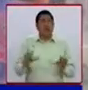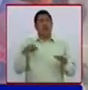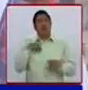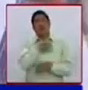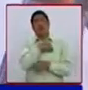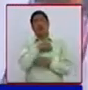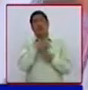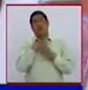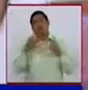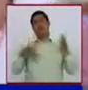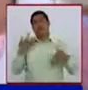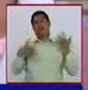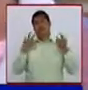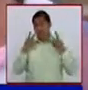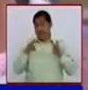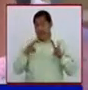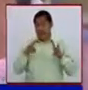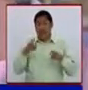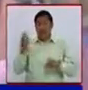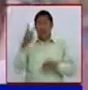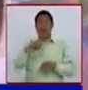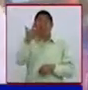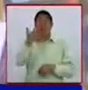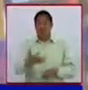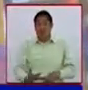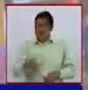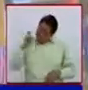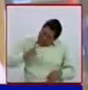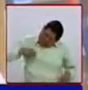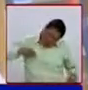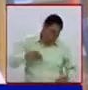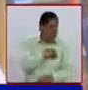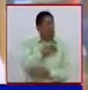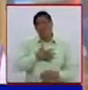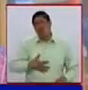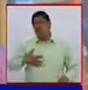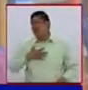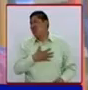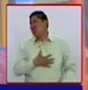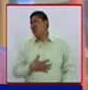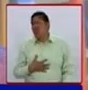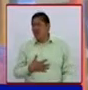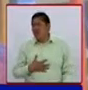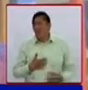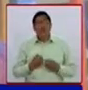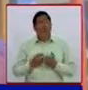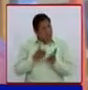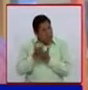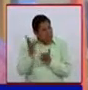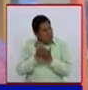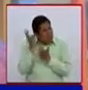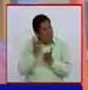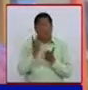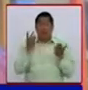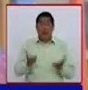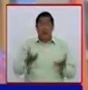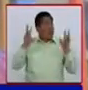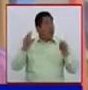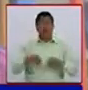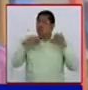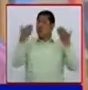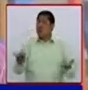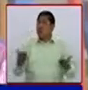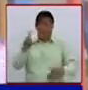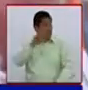Ya no, para nosotros es una gran alegría ver aquí a Canal 5. Necesitamos, evidentemente, es muy cierto, aquí no